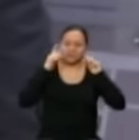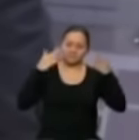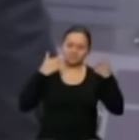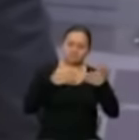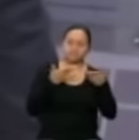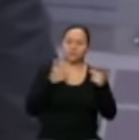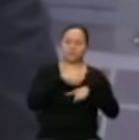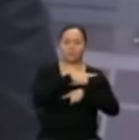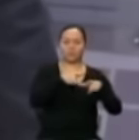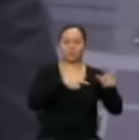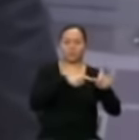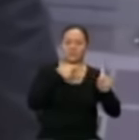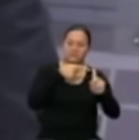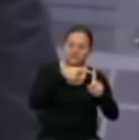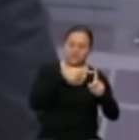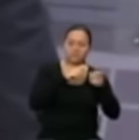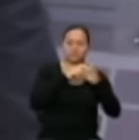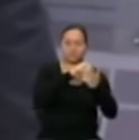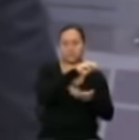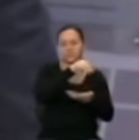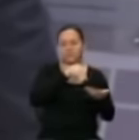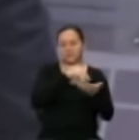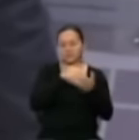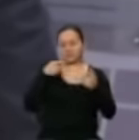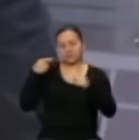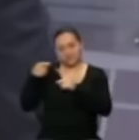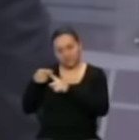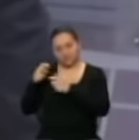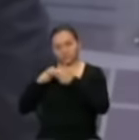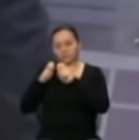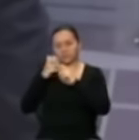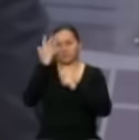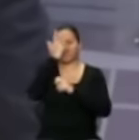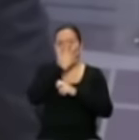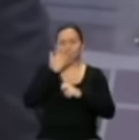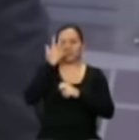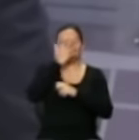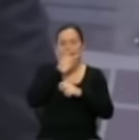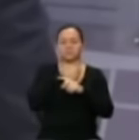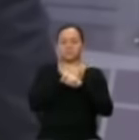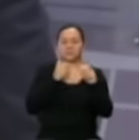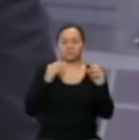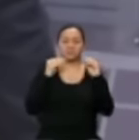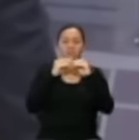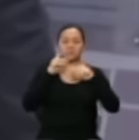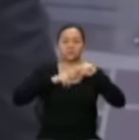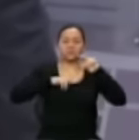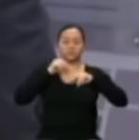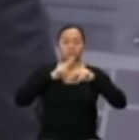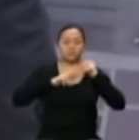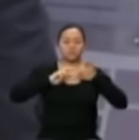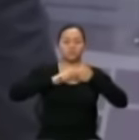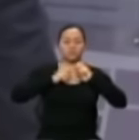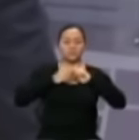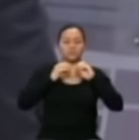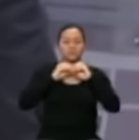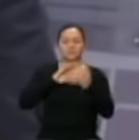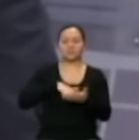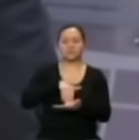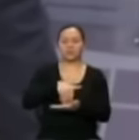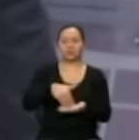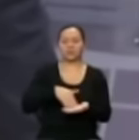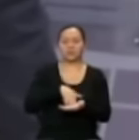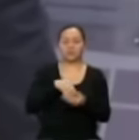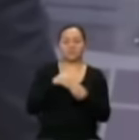algunas zonas. La afectación se debió fundamentalmente a que las construcciones eran más vulnerables